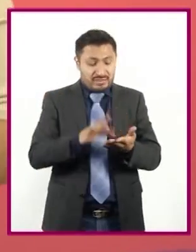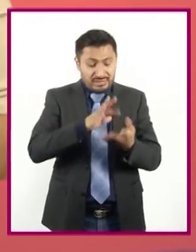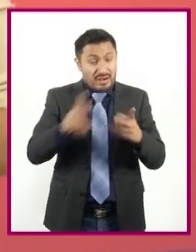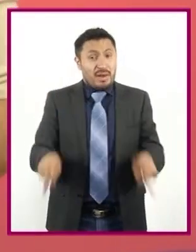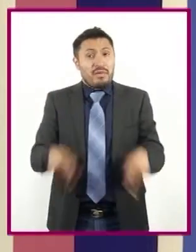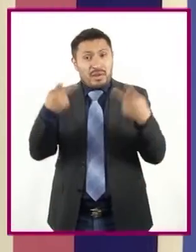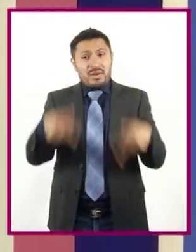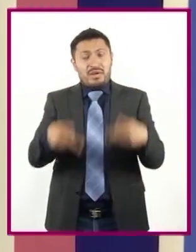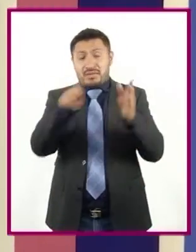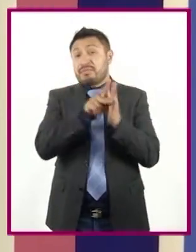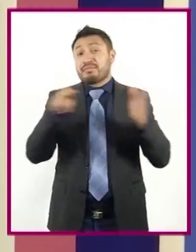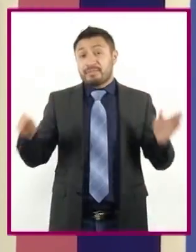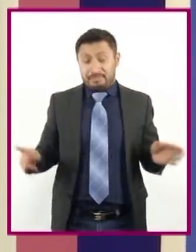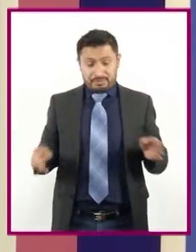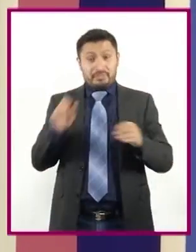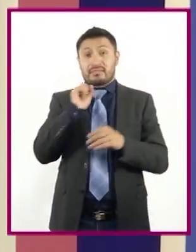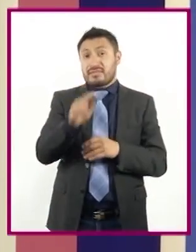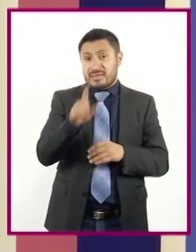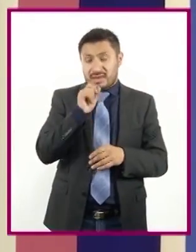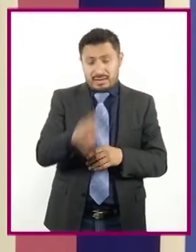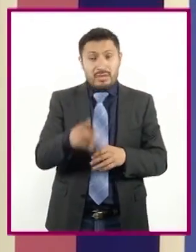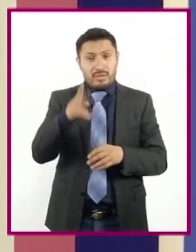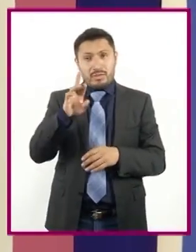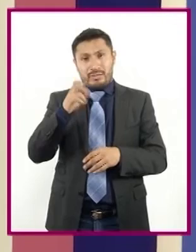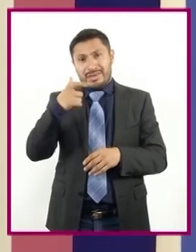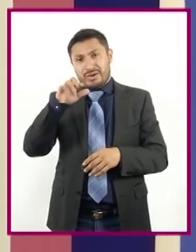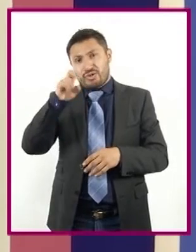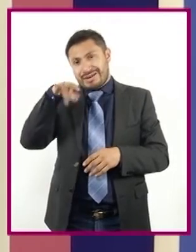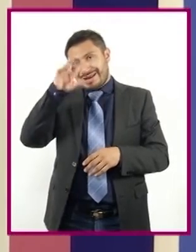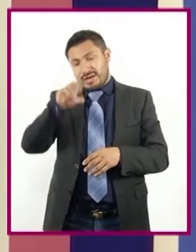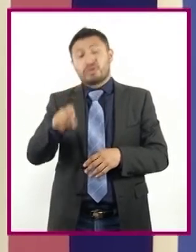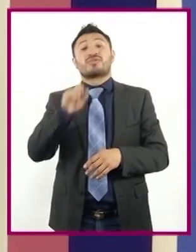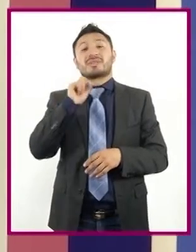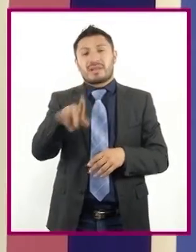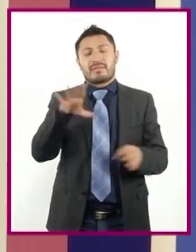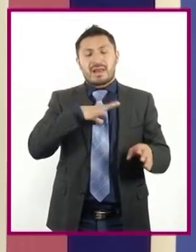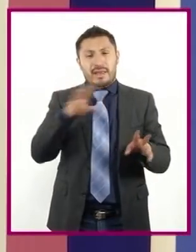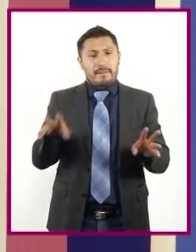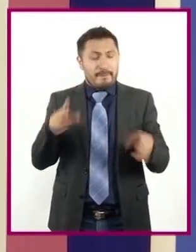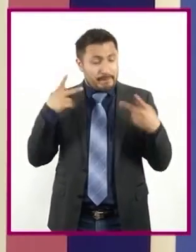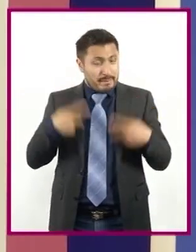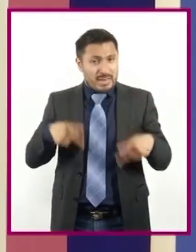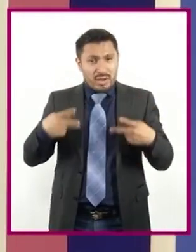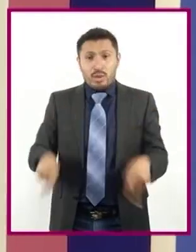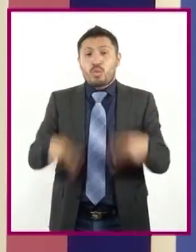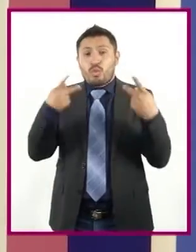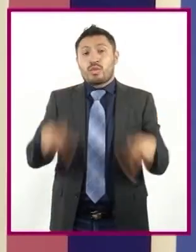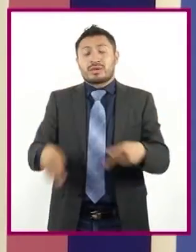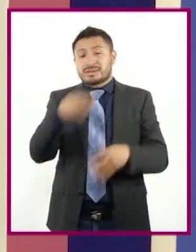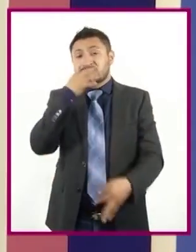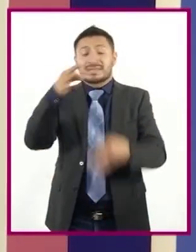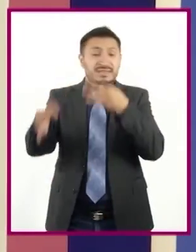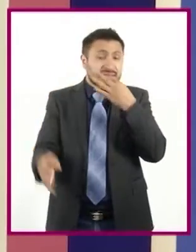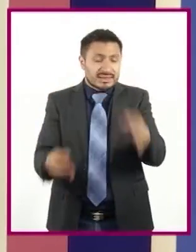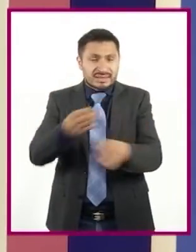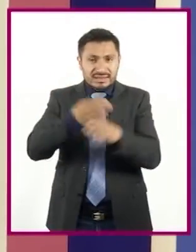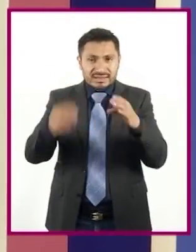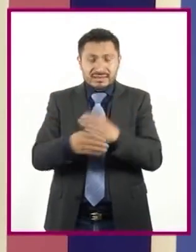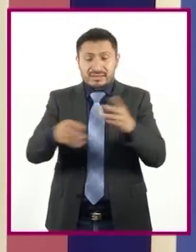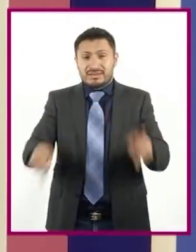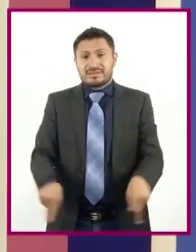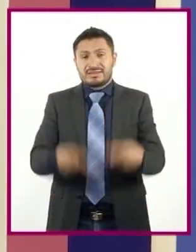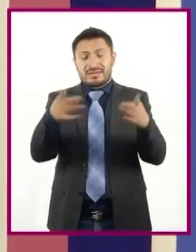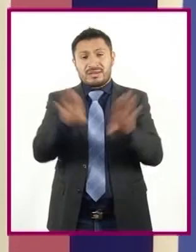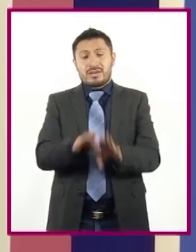venta de periódicos. Además de estos pregoneros, existen también los comerciantes quienes anuncian su mercancía con un